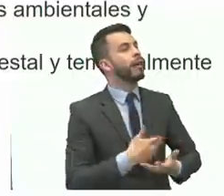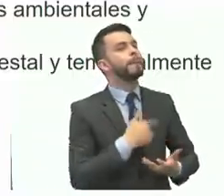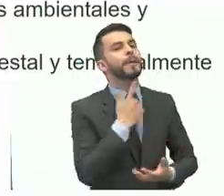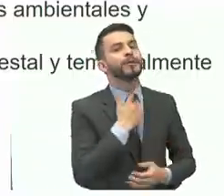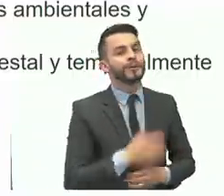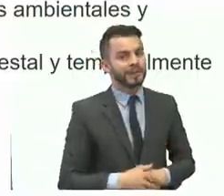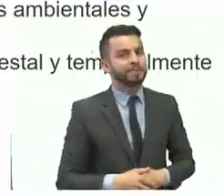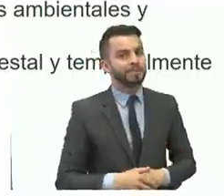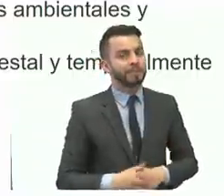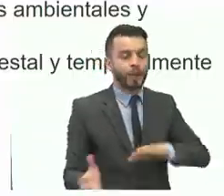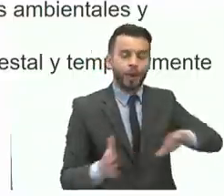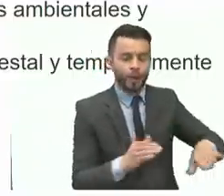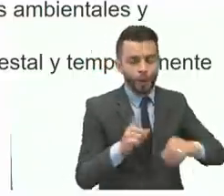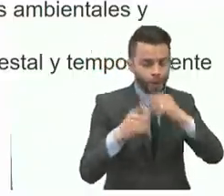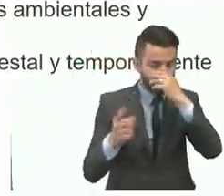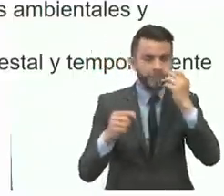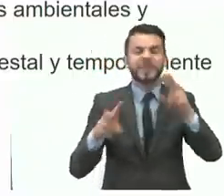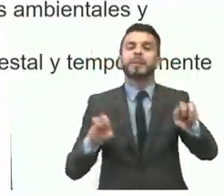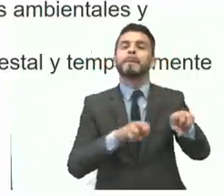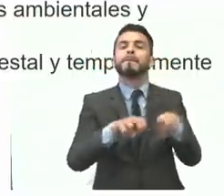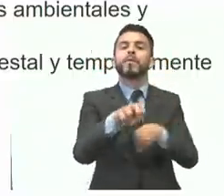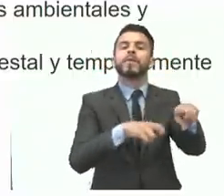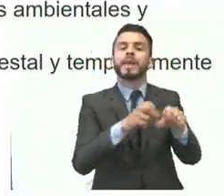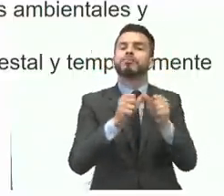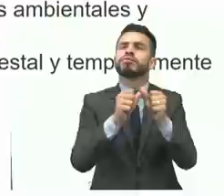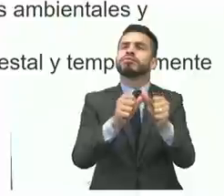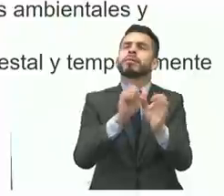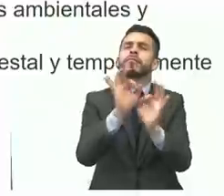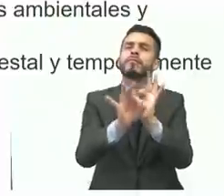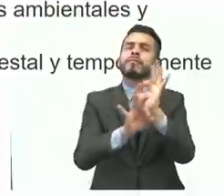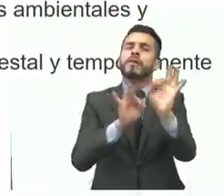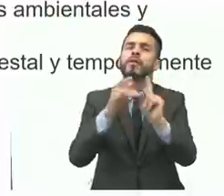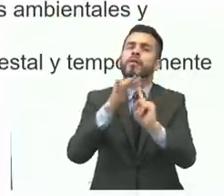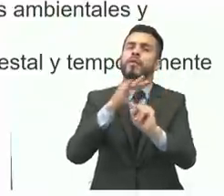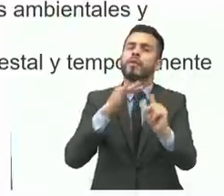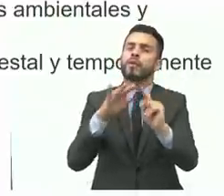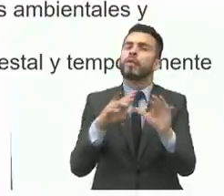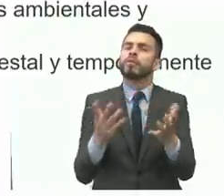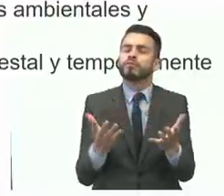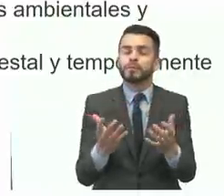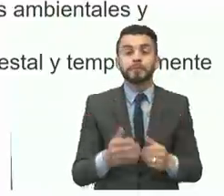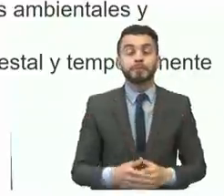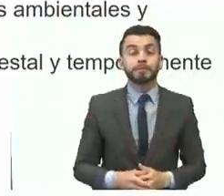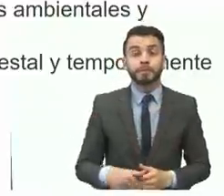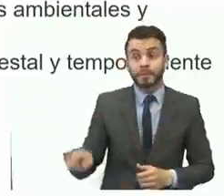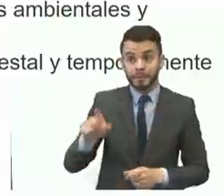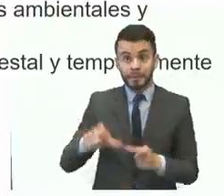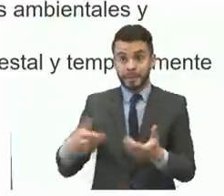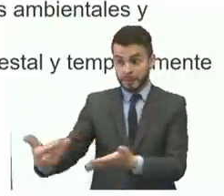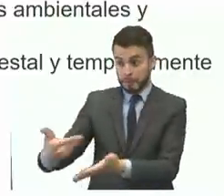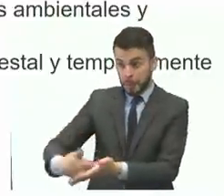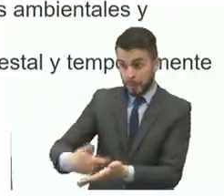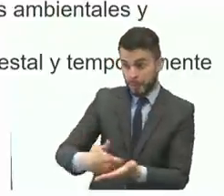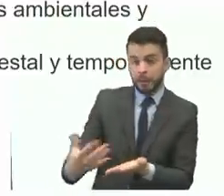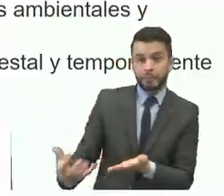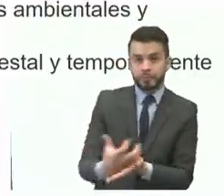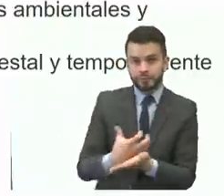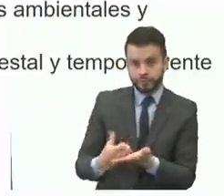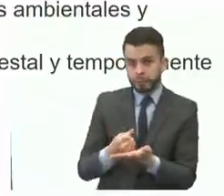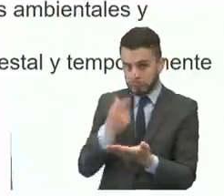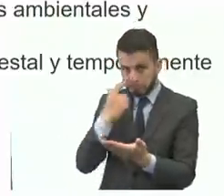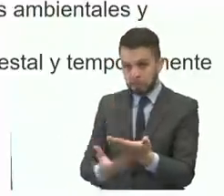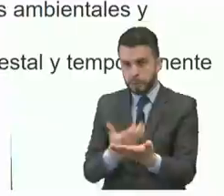sostenible, esta propuesta de diseño conceptual puede garantizar que por lo menos, oíganme bien esta